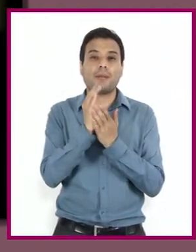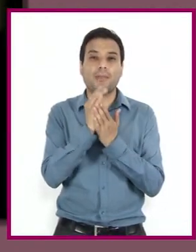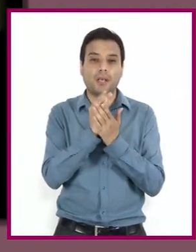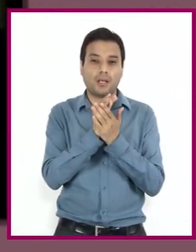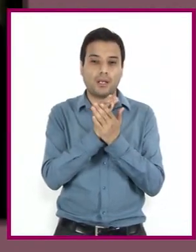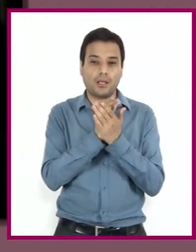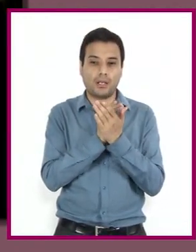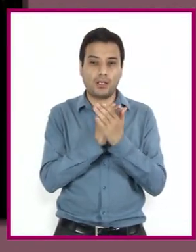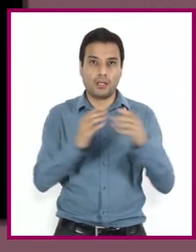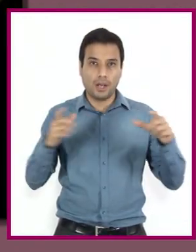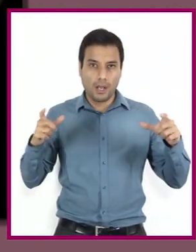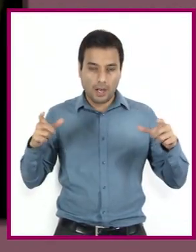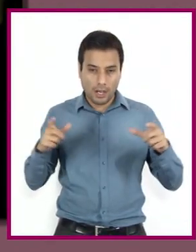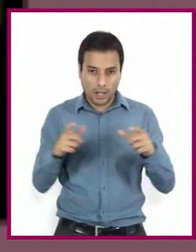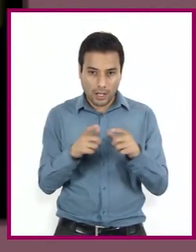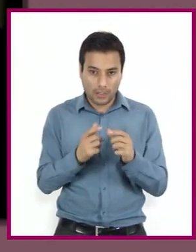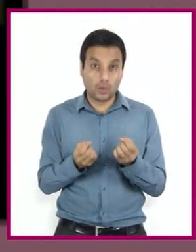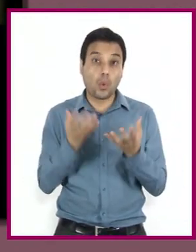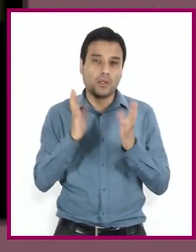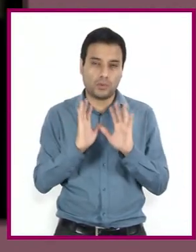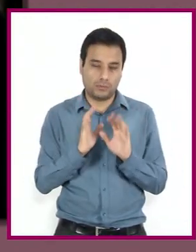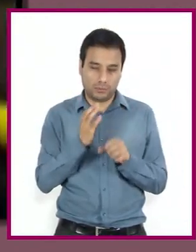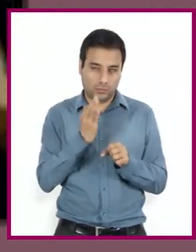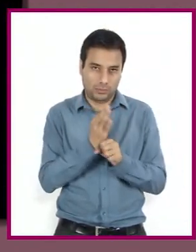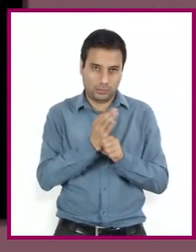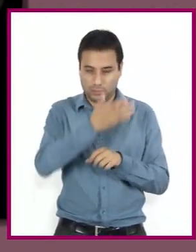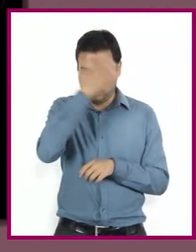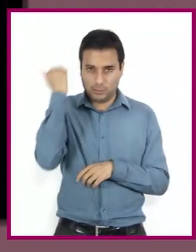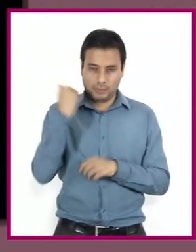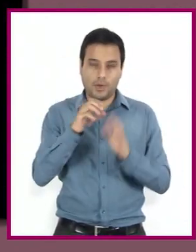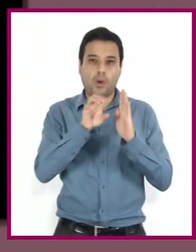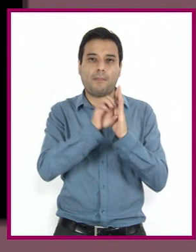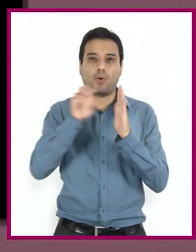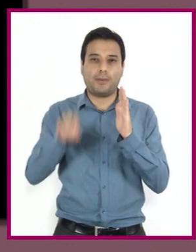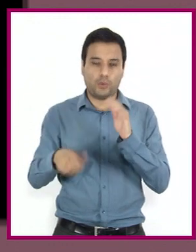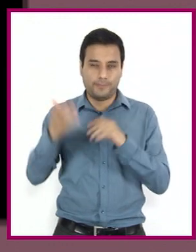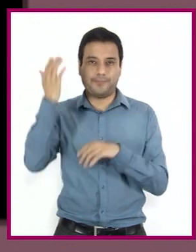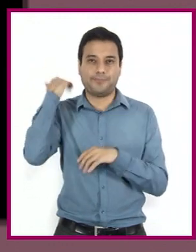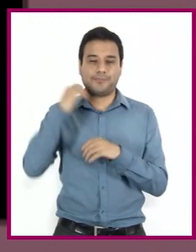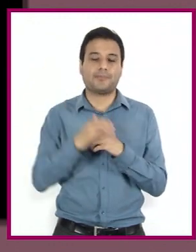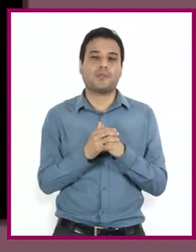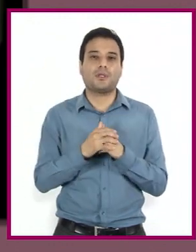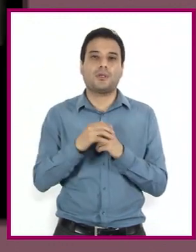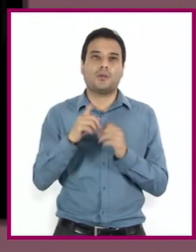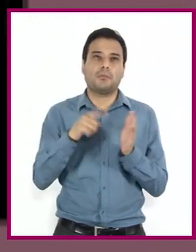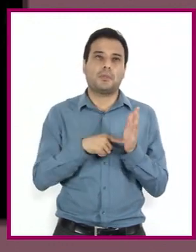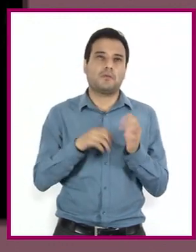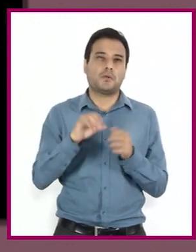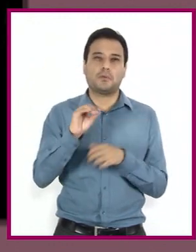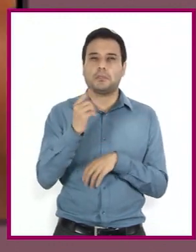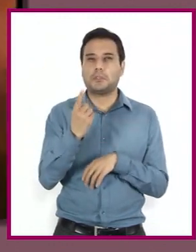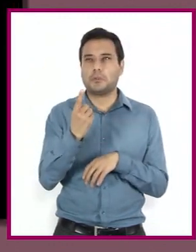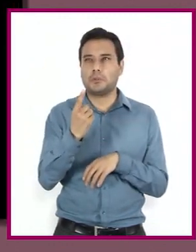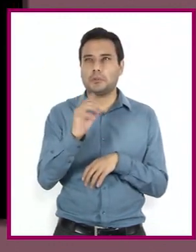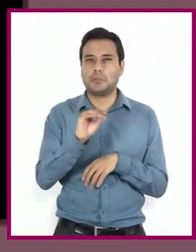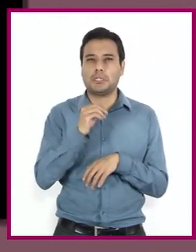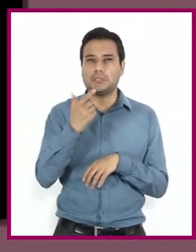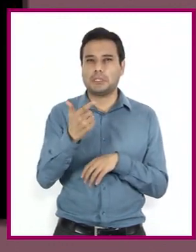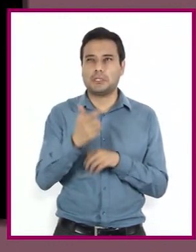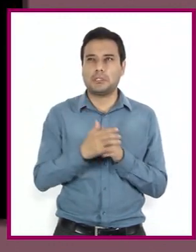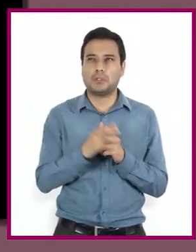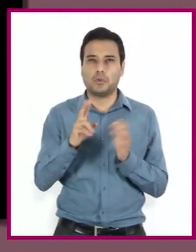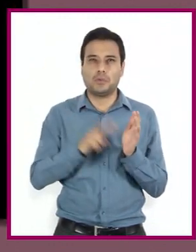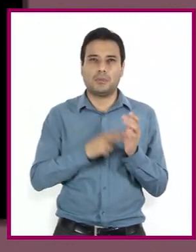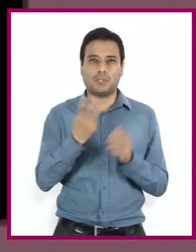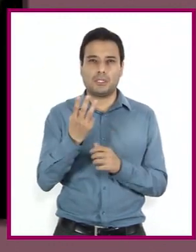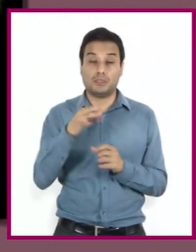ahora las cifras, pero si uno compara las elecciones intermedias de 91, de 97 y de